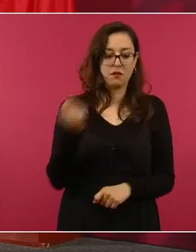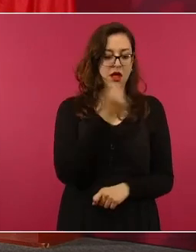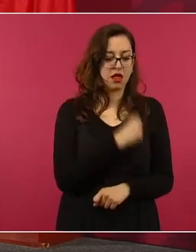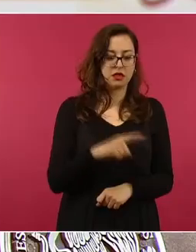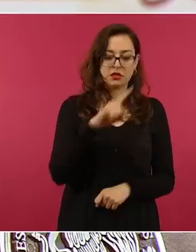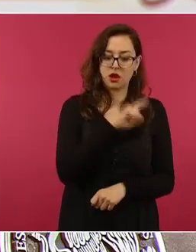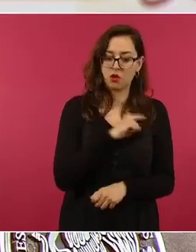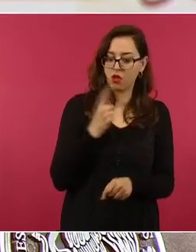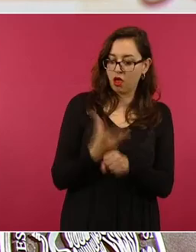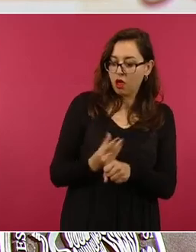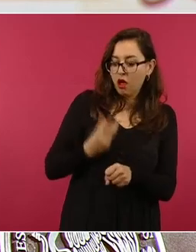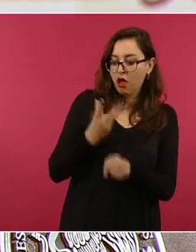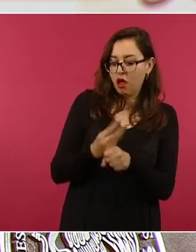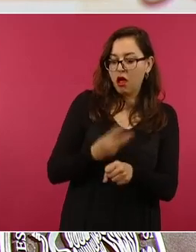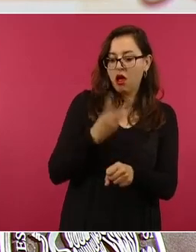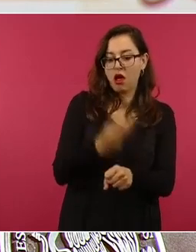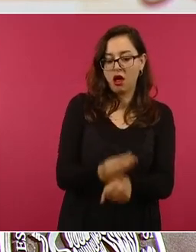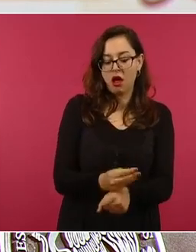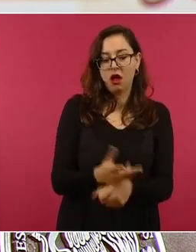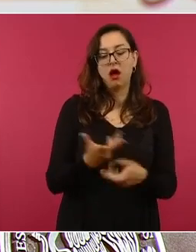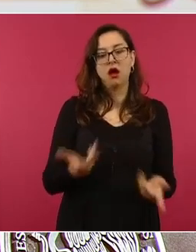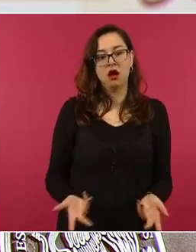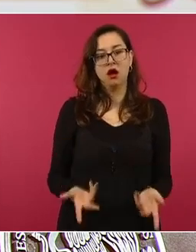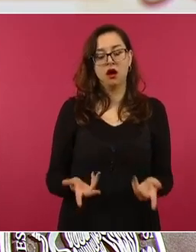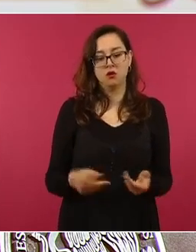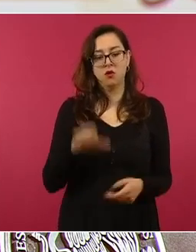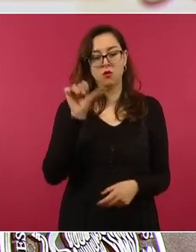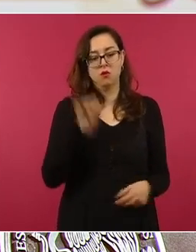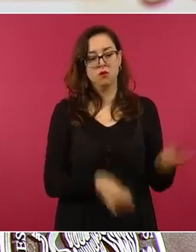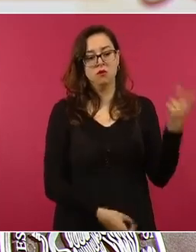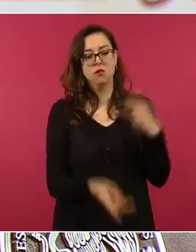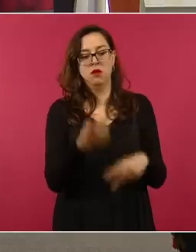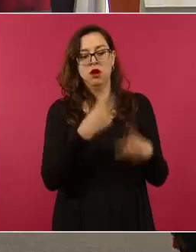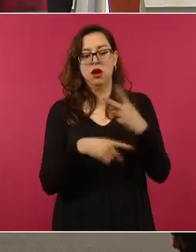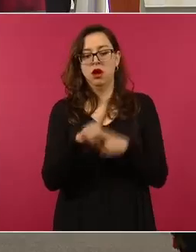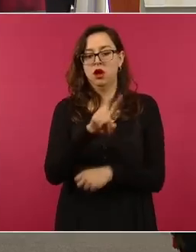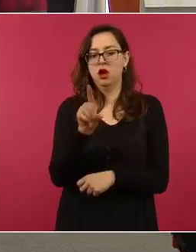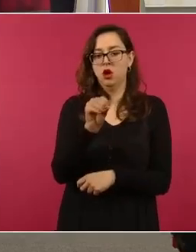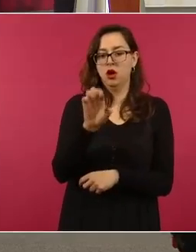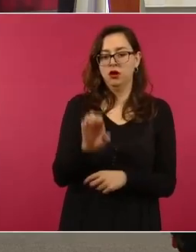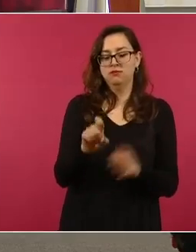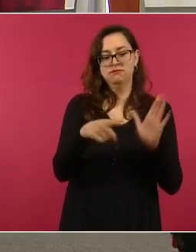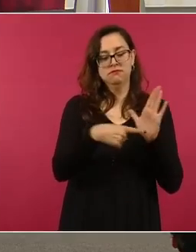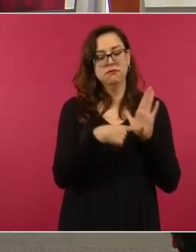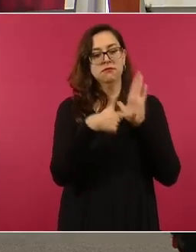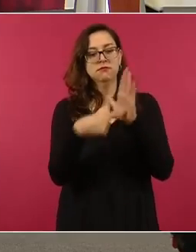Bienestar en los estados de Nayarit, Tlaxcala y Colima.